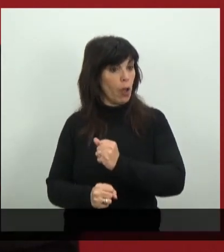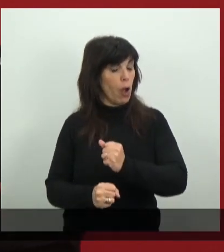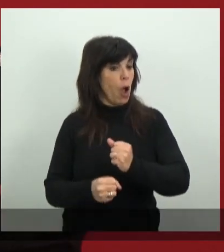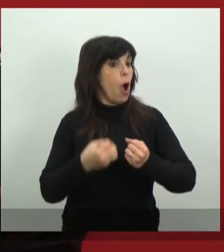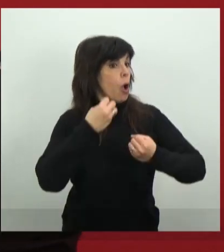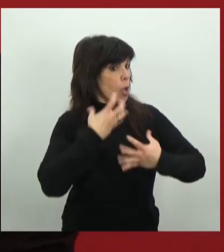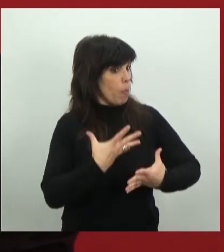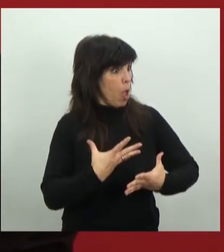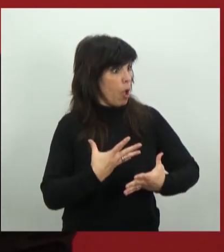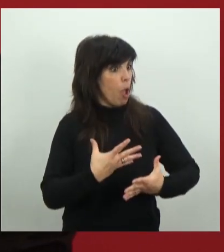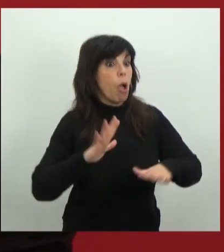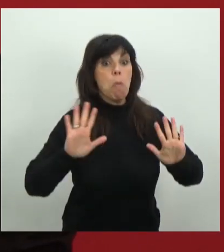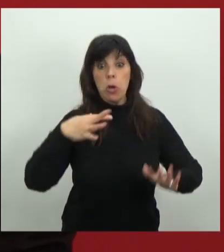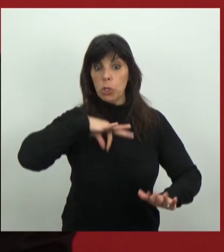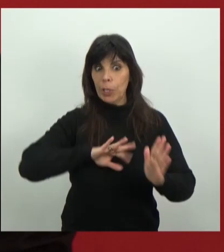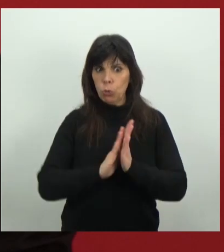del Espíritu Santo.